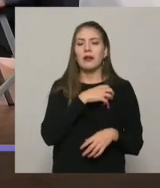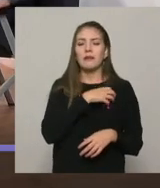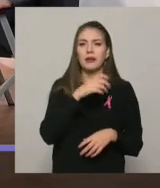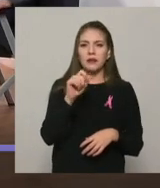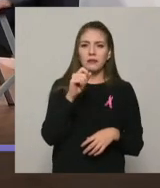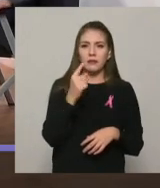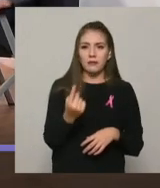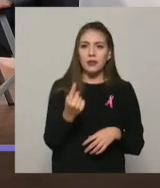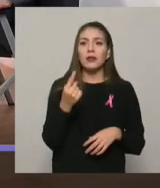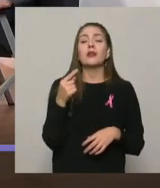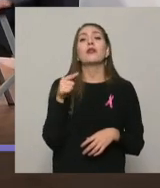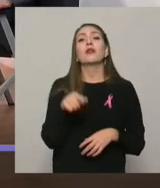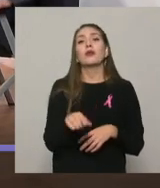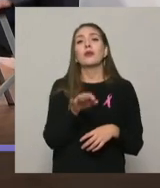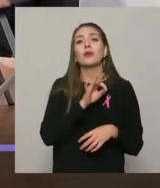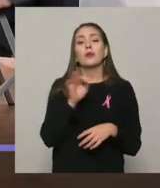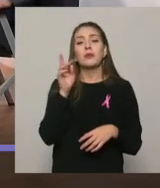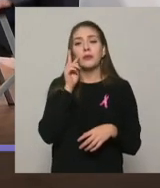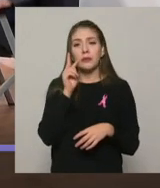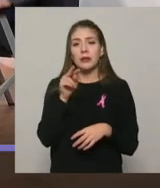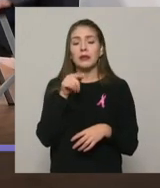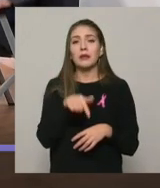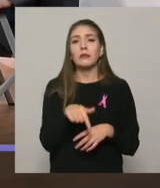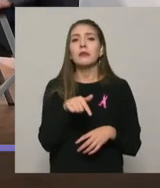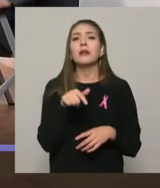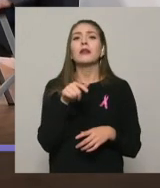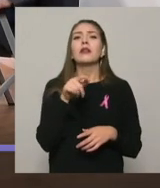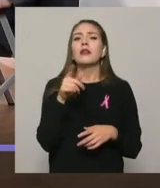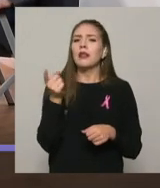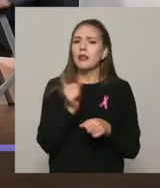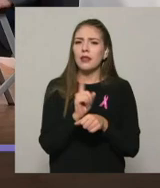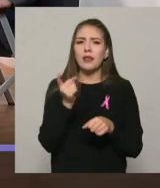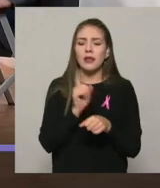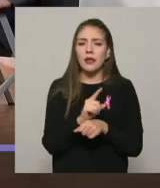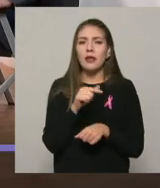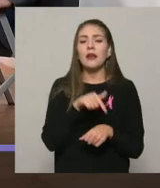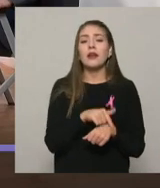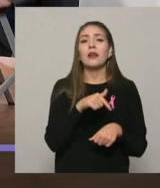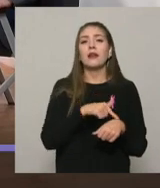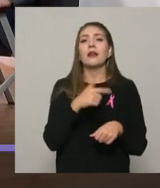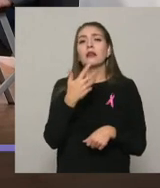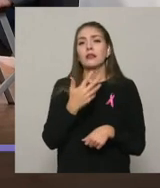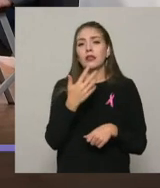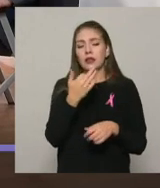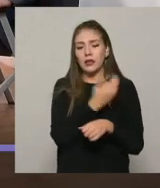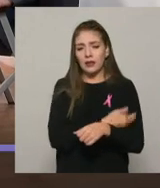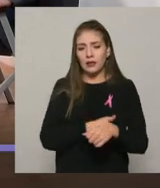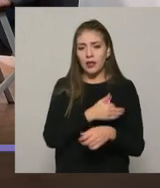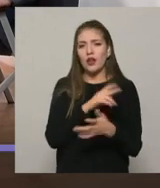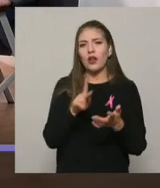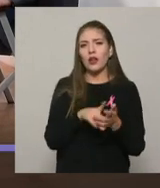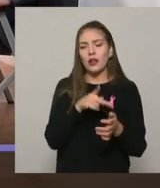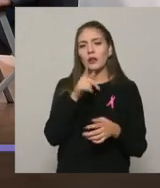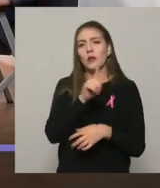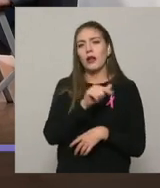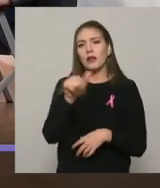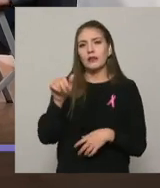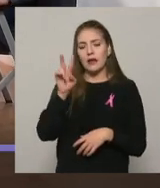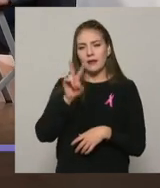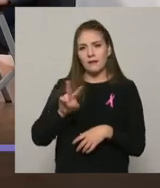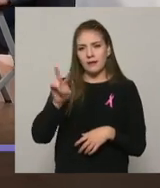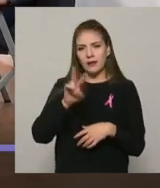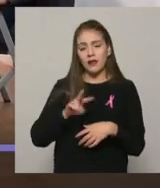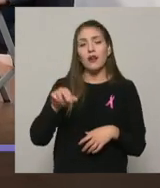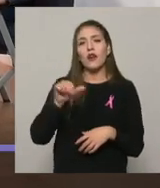que la retransmisión de este programa, Agenda y Contexto, es todos los días a las 5 de la tarde, de lunes a viernes, en la mesa del debate hoy,